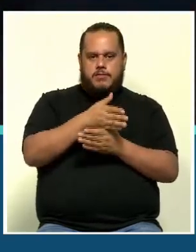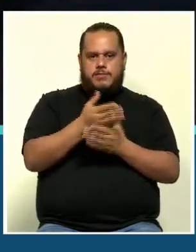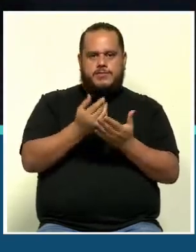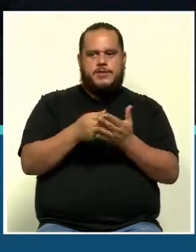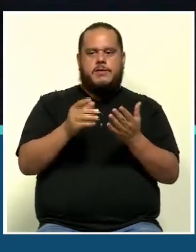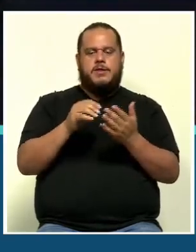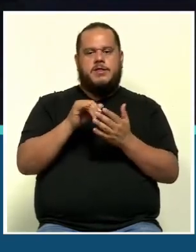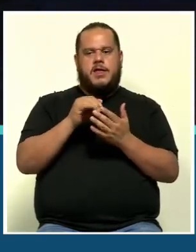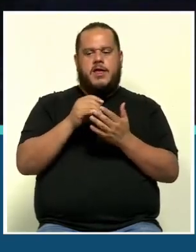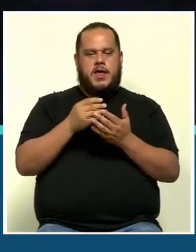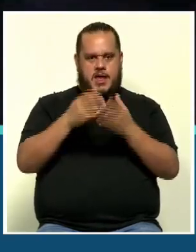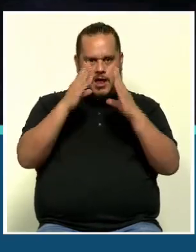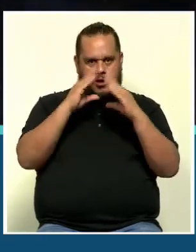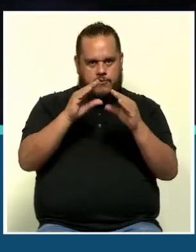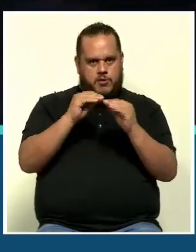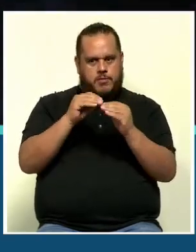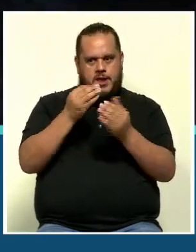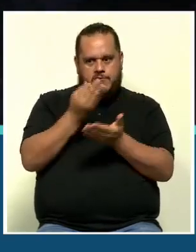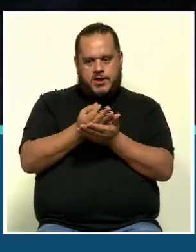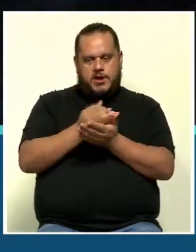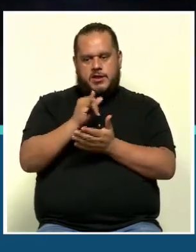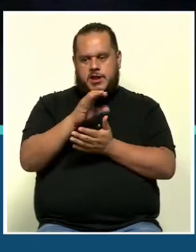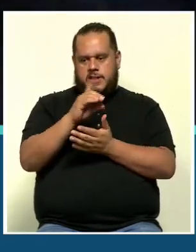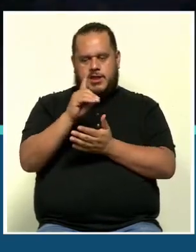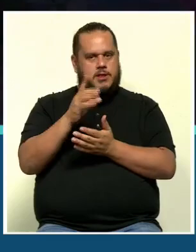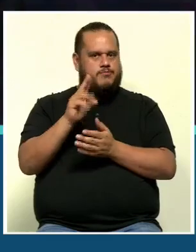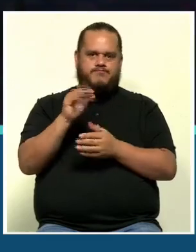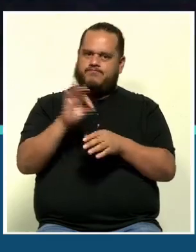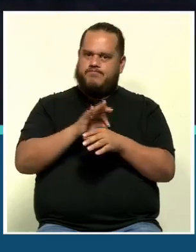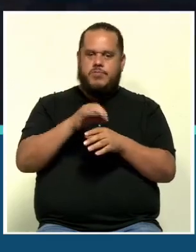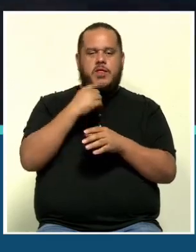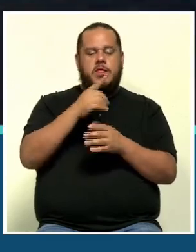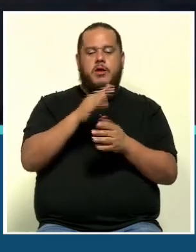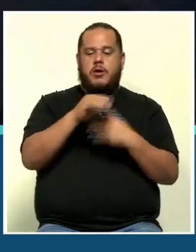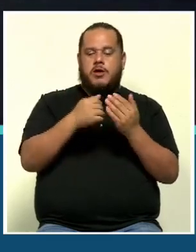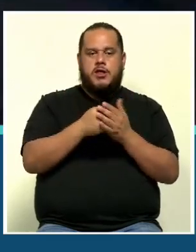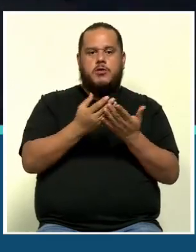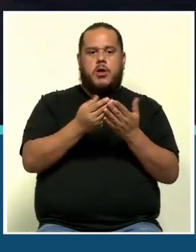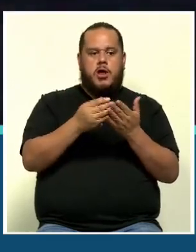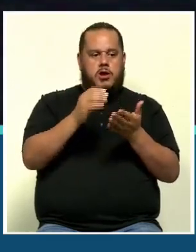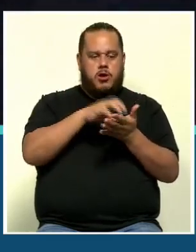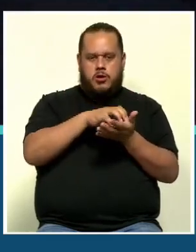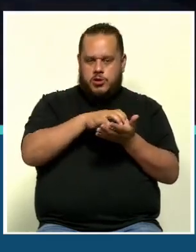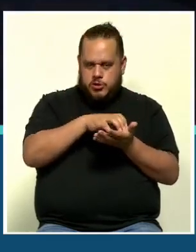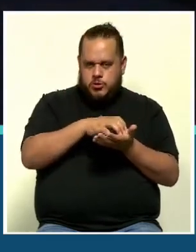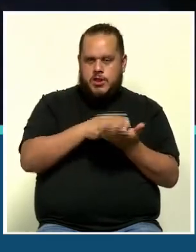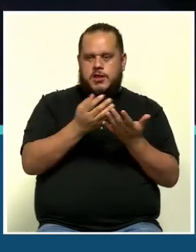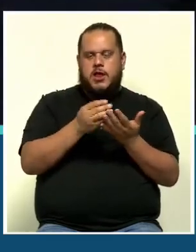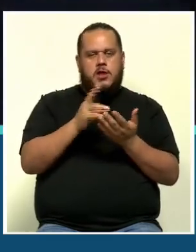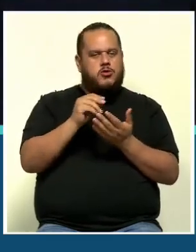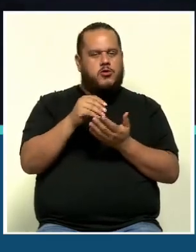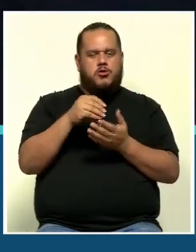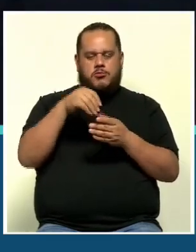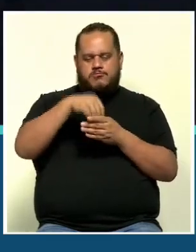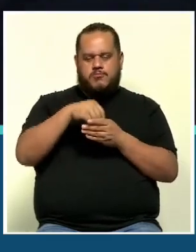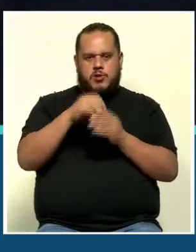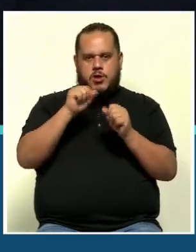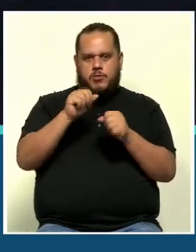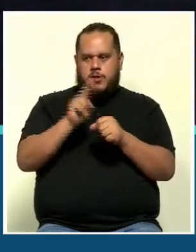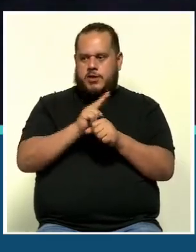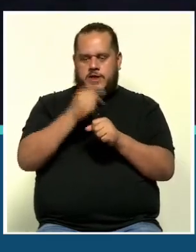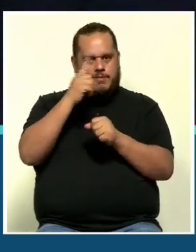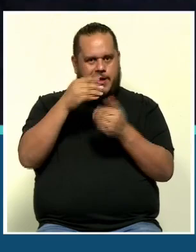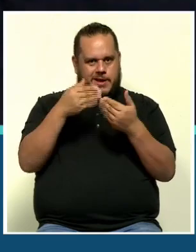del ICD, no funcionan. Molina aseguró que los reportes de operaciones financieras sospechosas no son insumos que puedan ser usados para